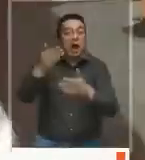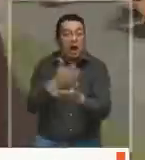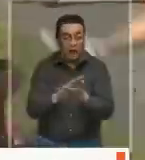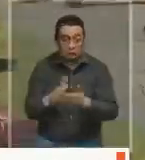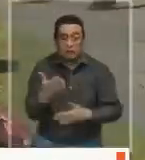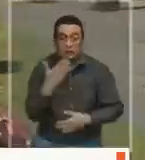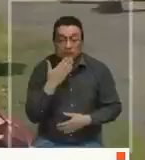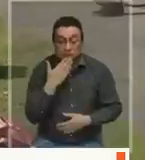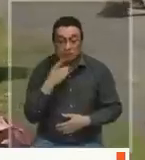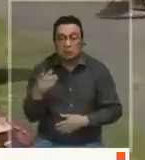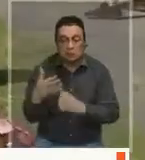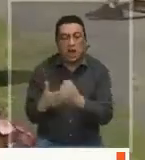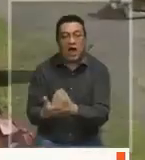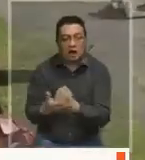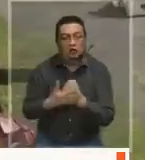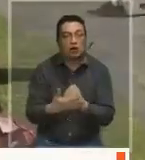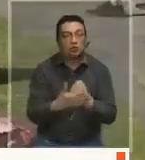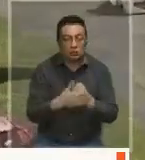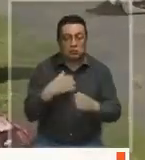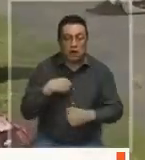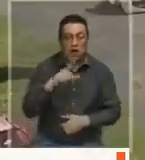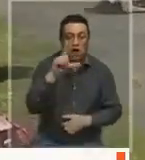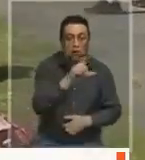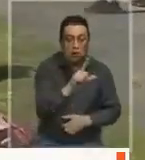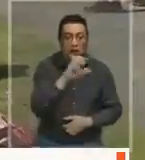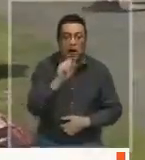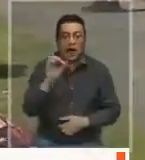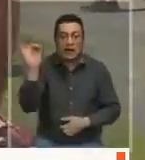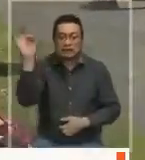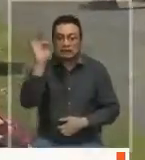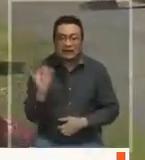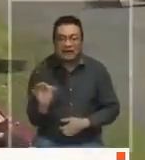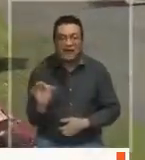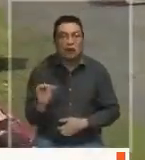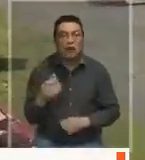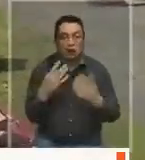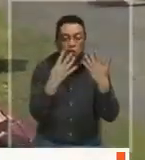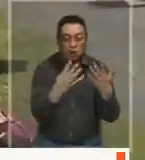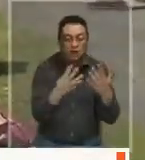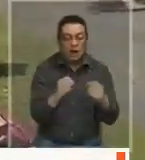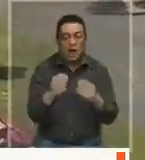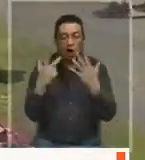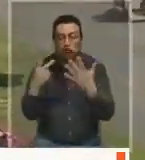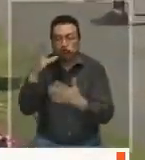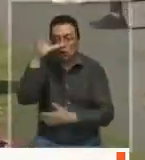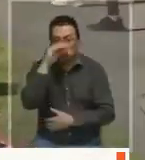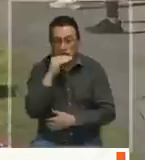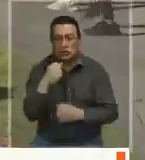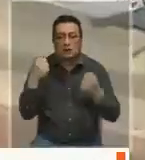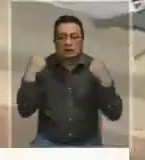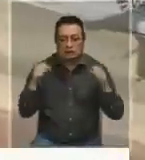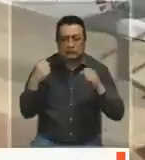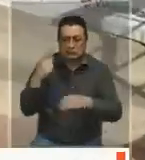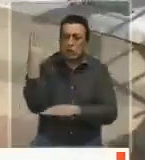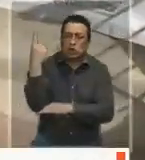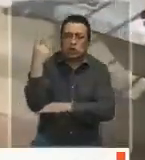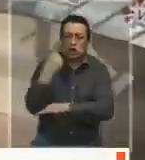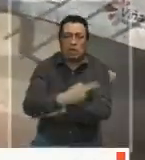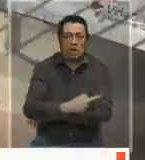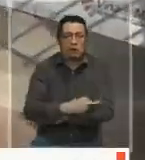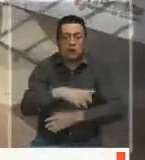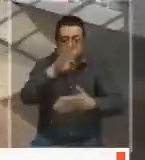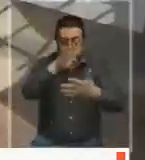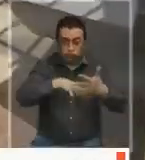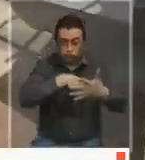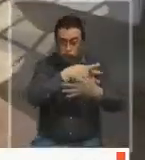Ellos nos han ayudado a que nosotros podamos tener de lunes a sábado, de 9 a 8 de la noche, disciplinas todo el día. Los horarios y la